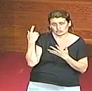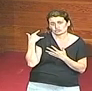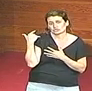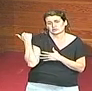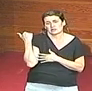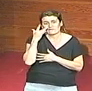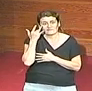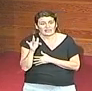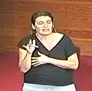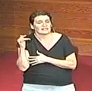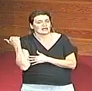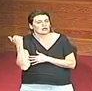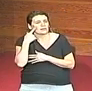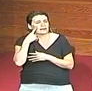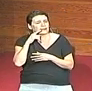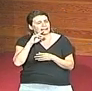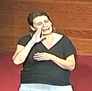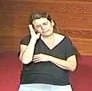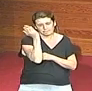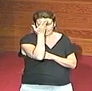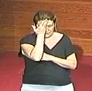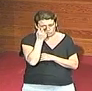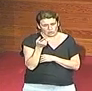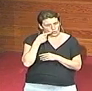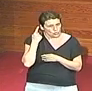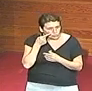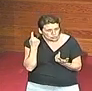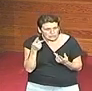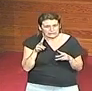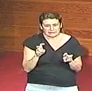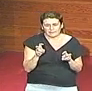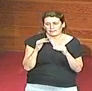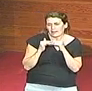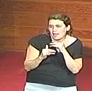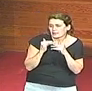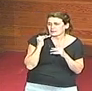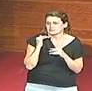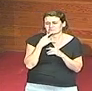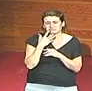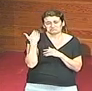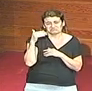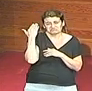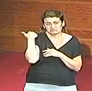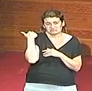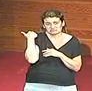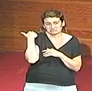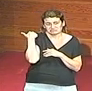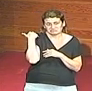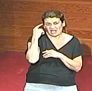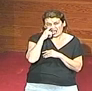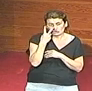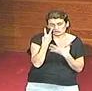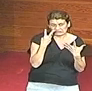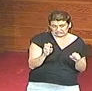sobre el impacto de la agricultura intensiva sobre las playas. Desde hace muchos años, desde los años